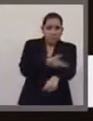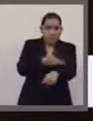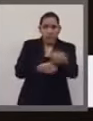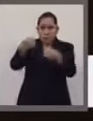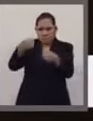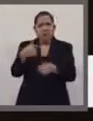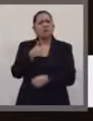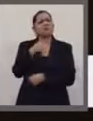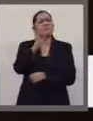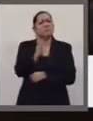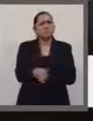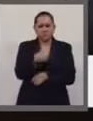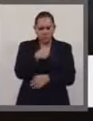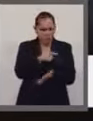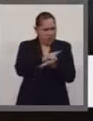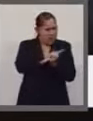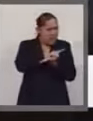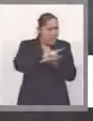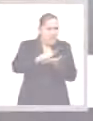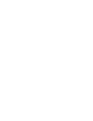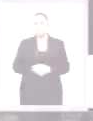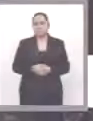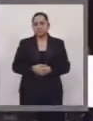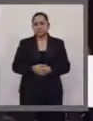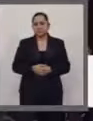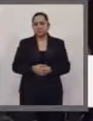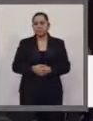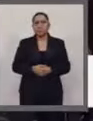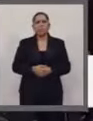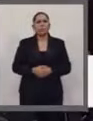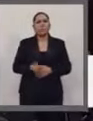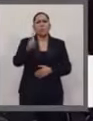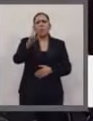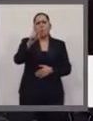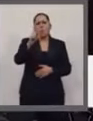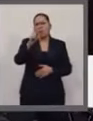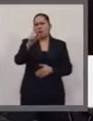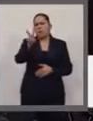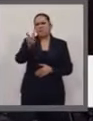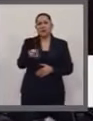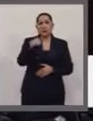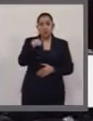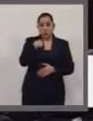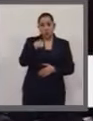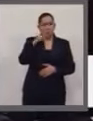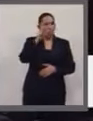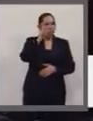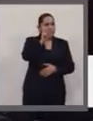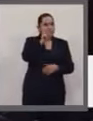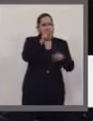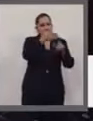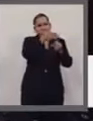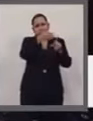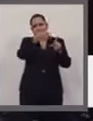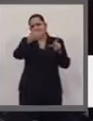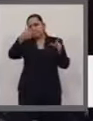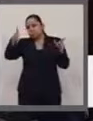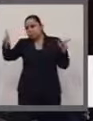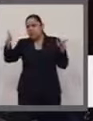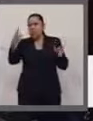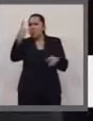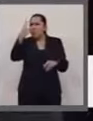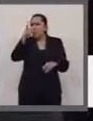manos limpias y tengo la conciencia tranquila. Una sola verdad le escuché a la señora Robles durante su comparecencia